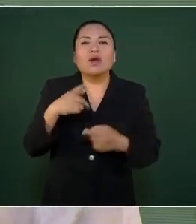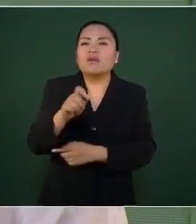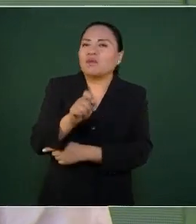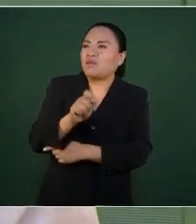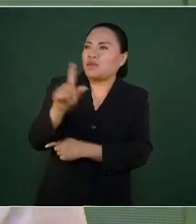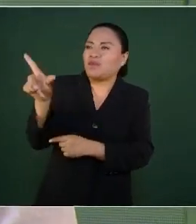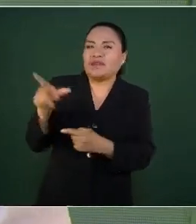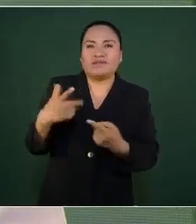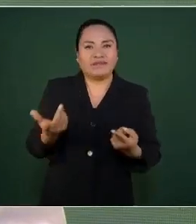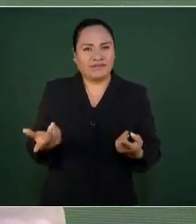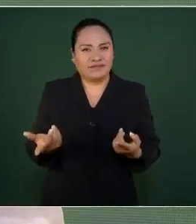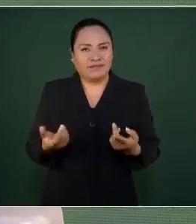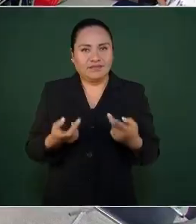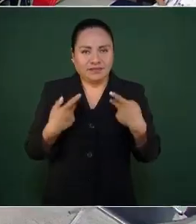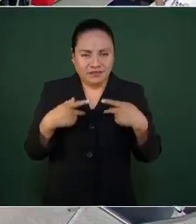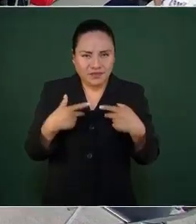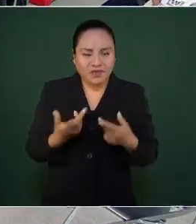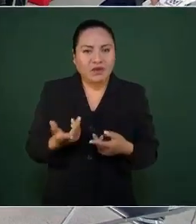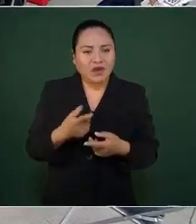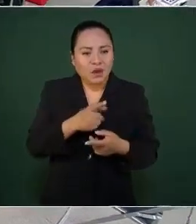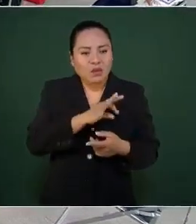profesionalismo,